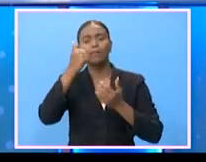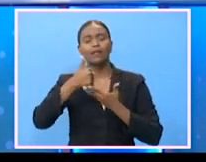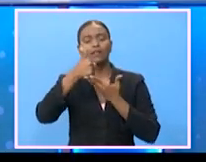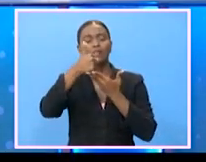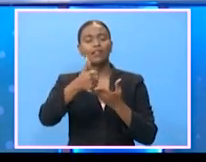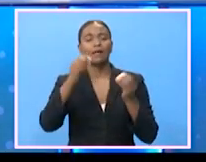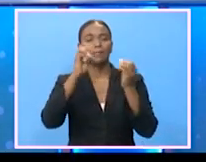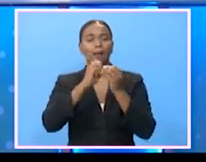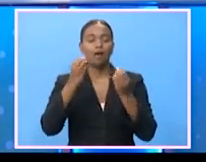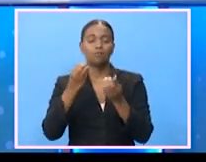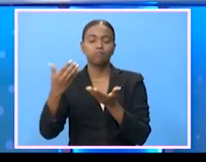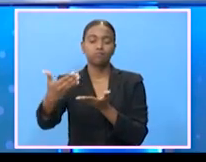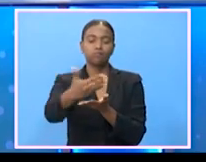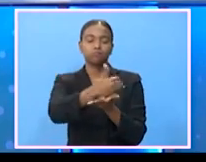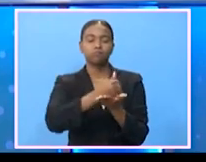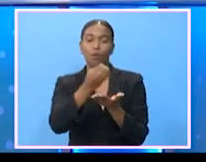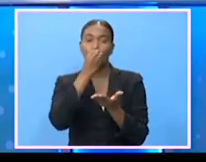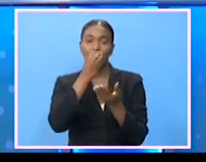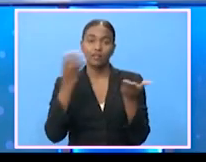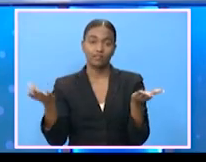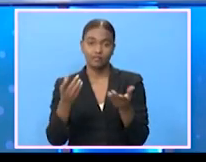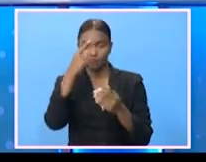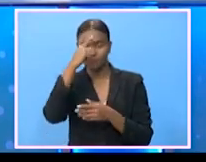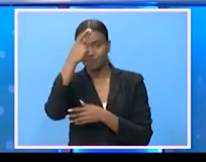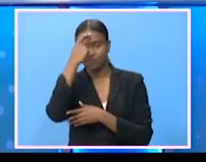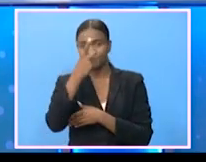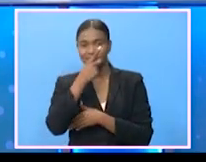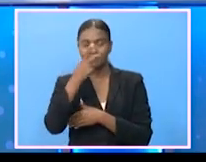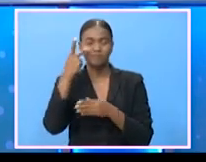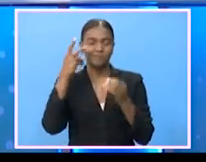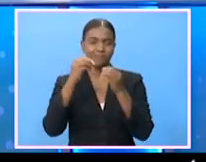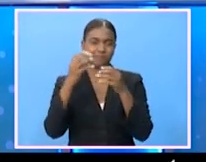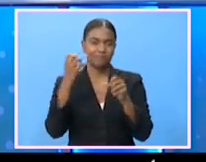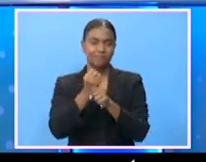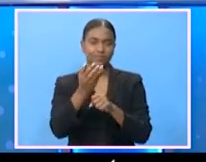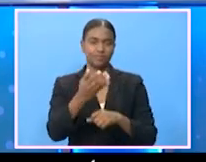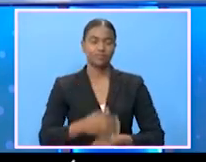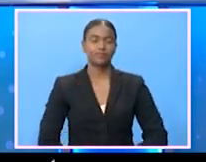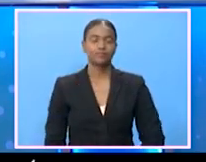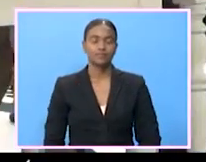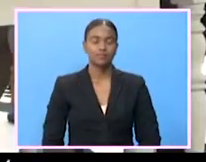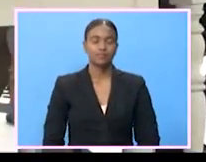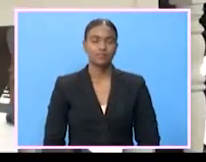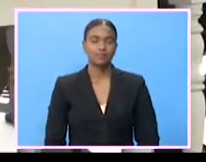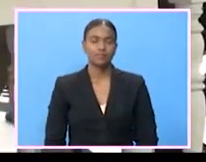impulsar la producción nacional. Vamos a ver los detalles en la siguiente historia.